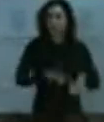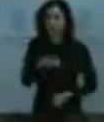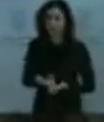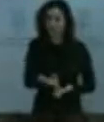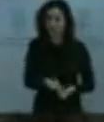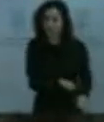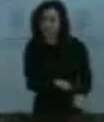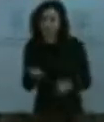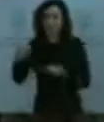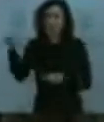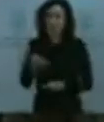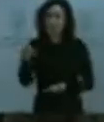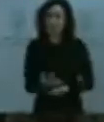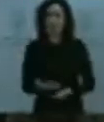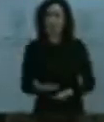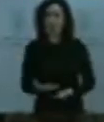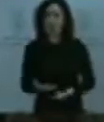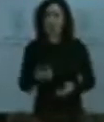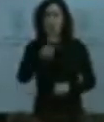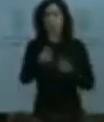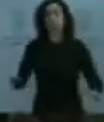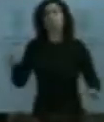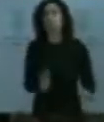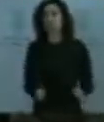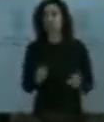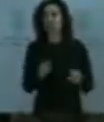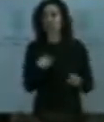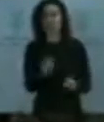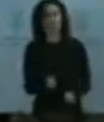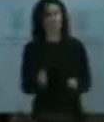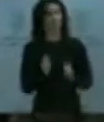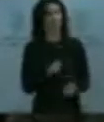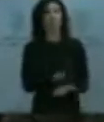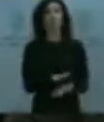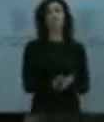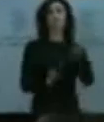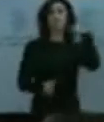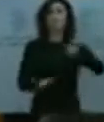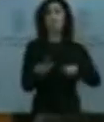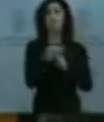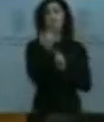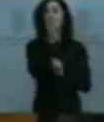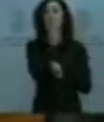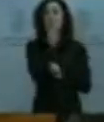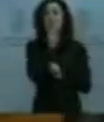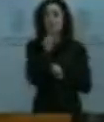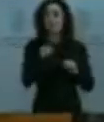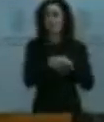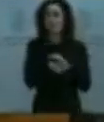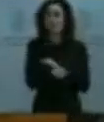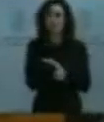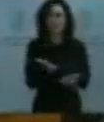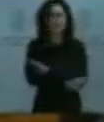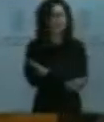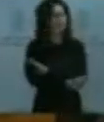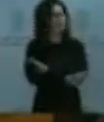y nosotros nos quedaríamos más tranquilos si nos explica la gestión que espera a la residencia El